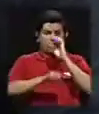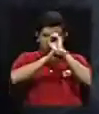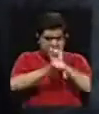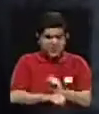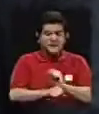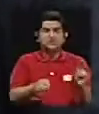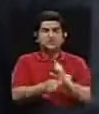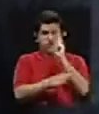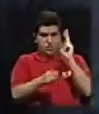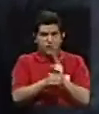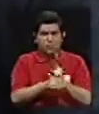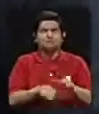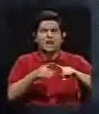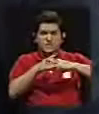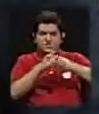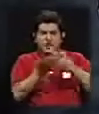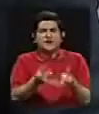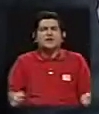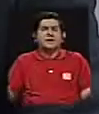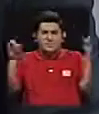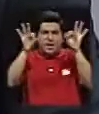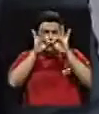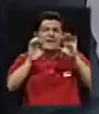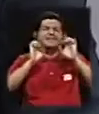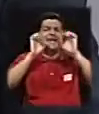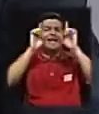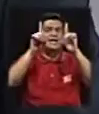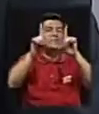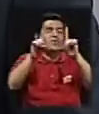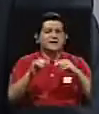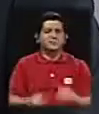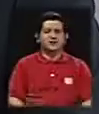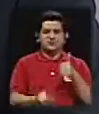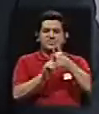utilizando como una herramienta fundamental la educación